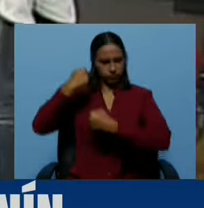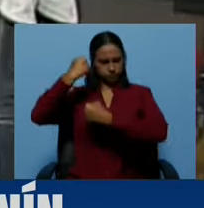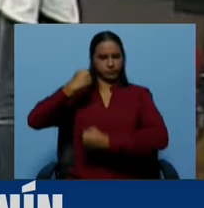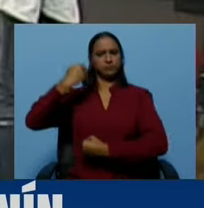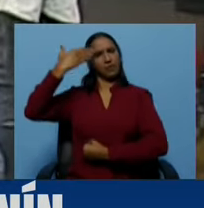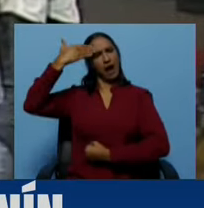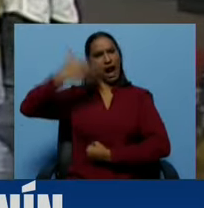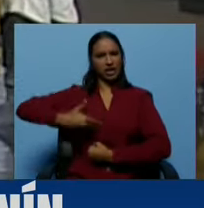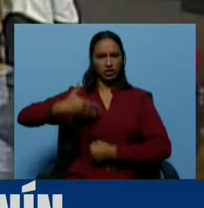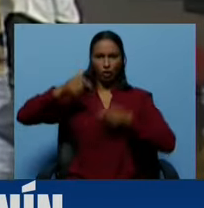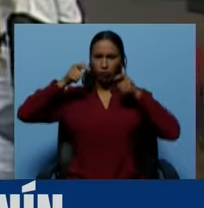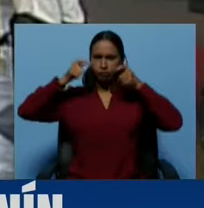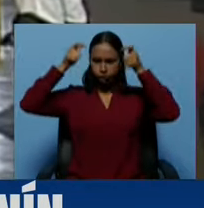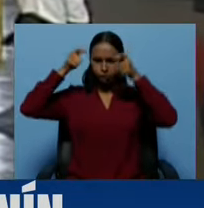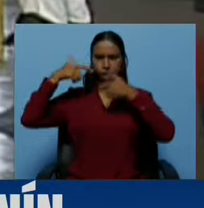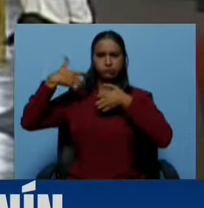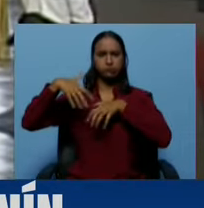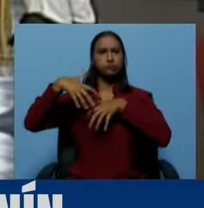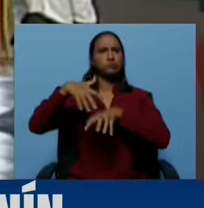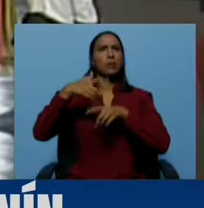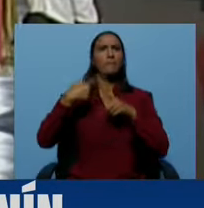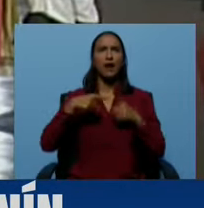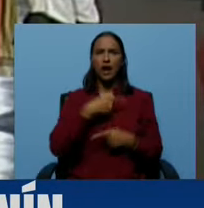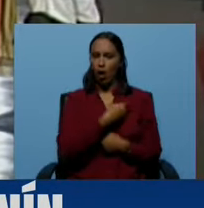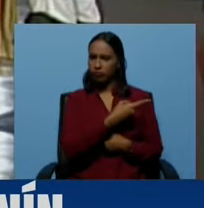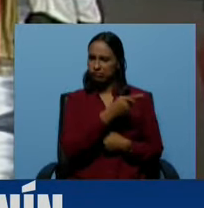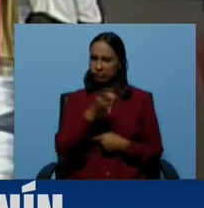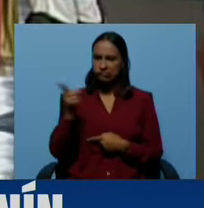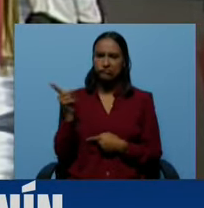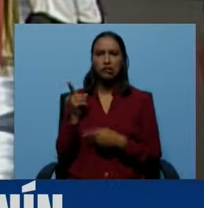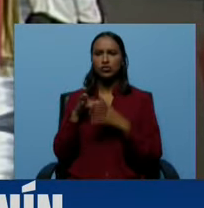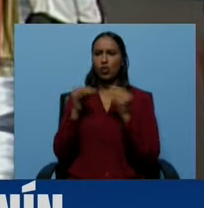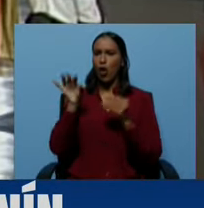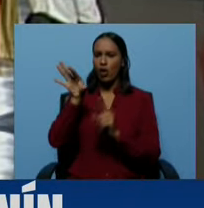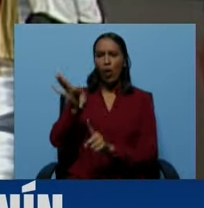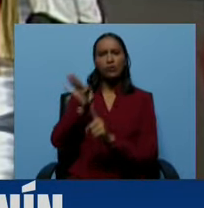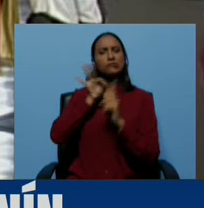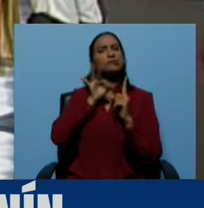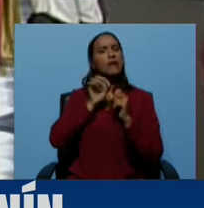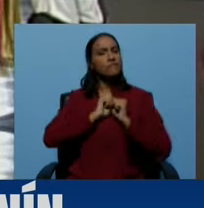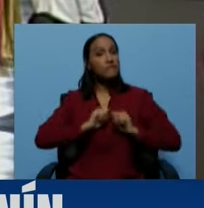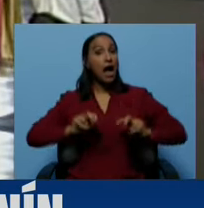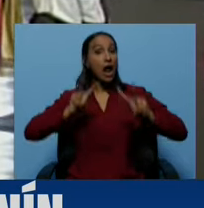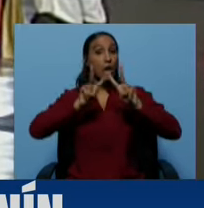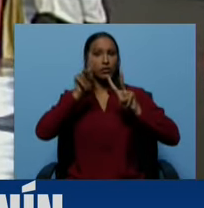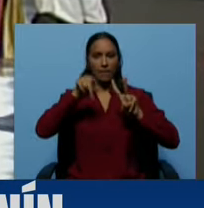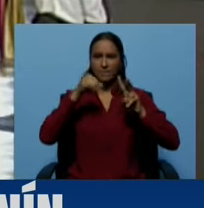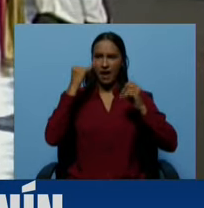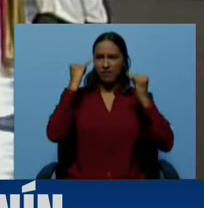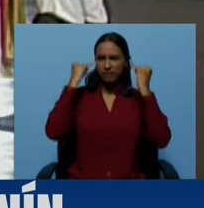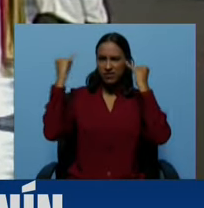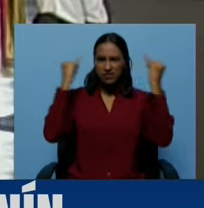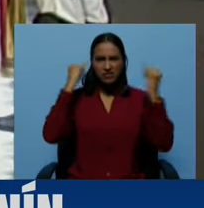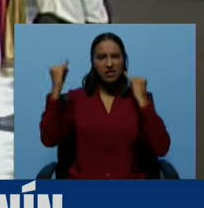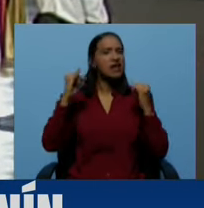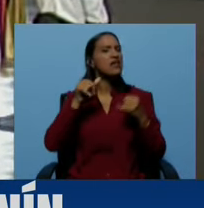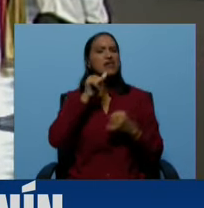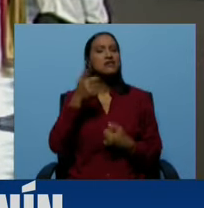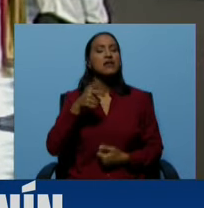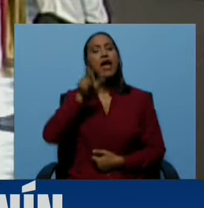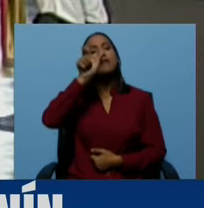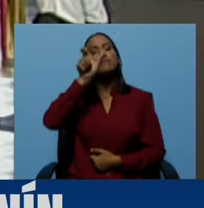entre todos el valor y la estrategia de Antonio José de